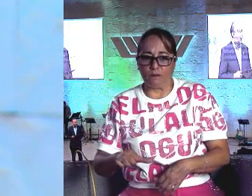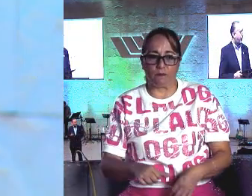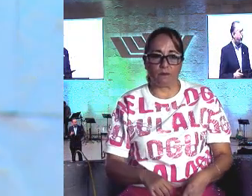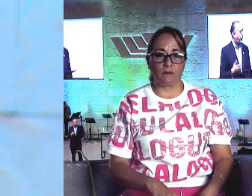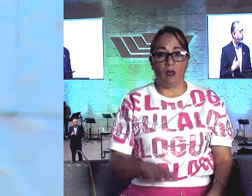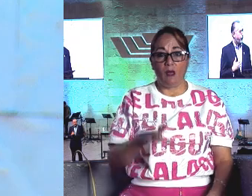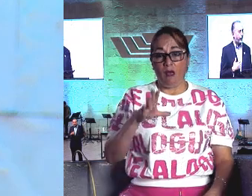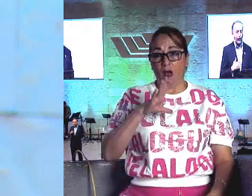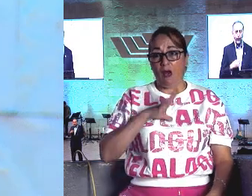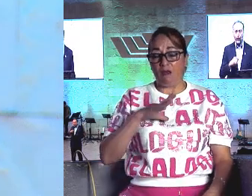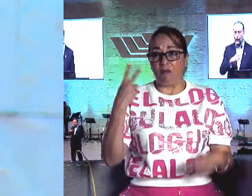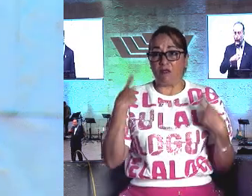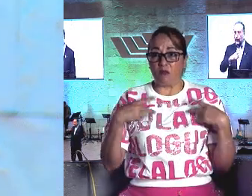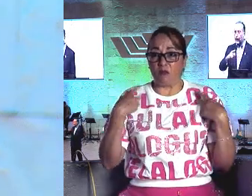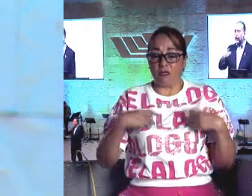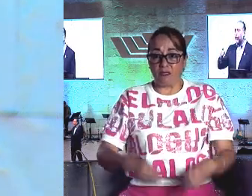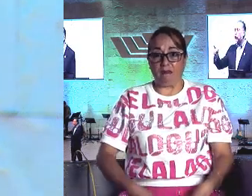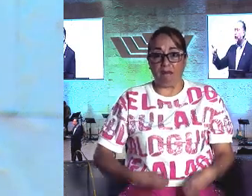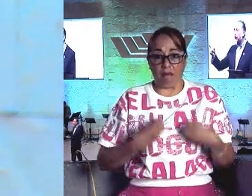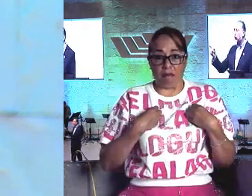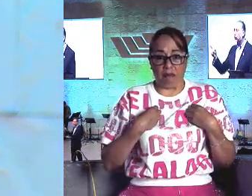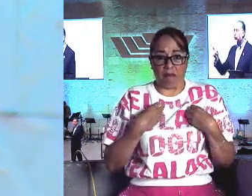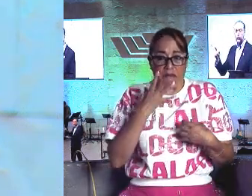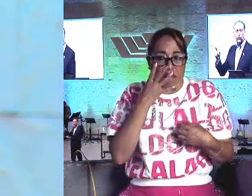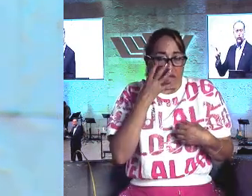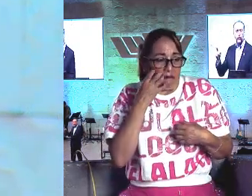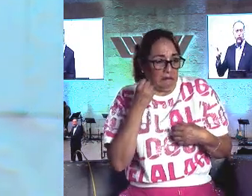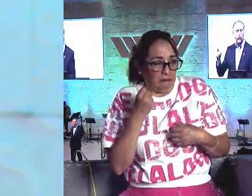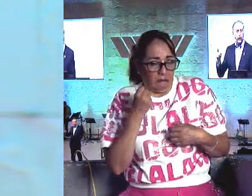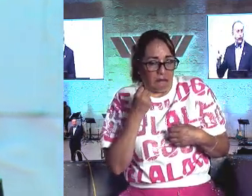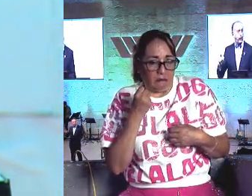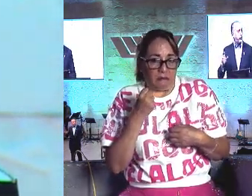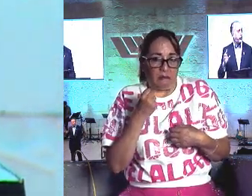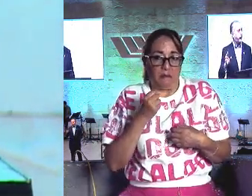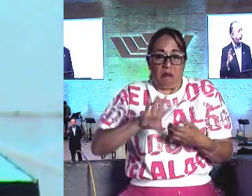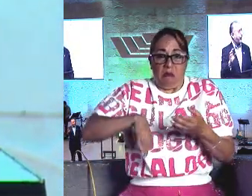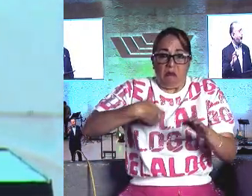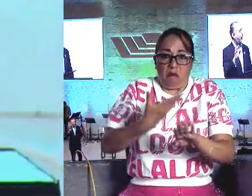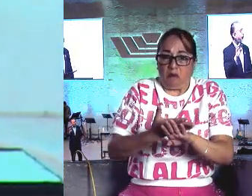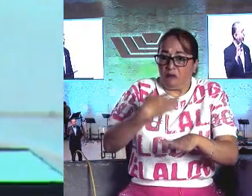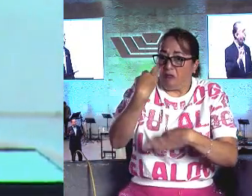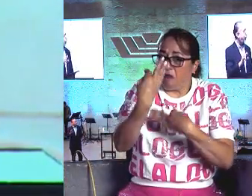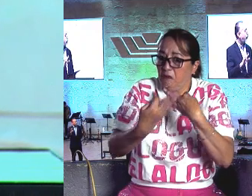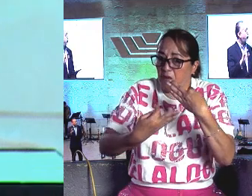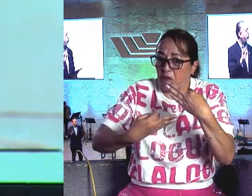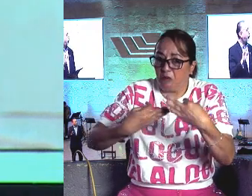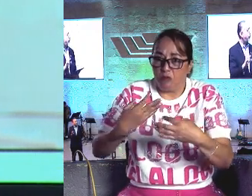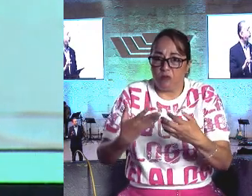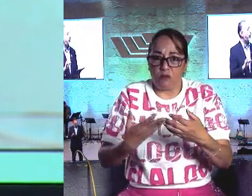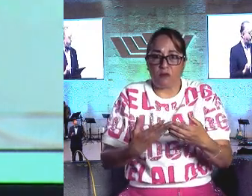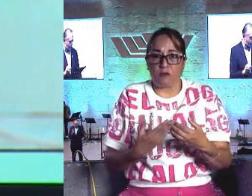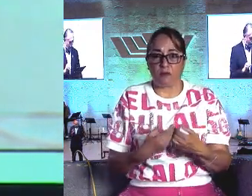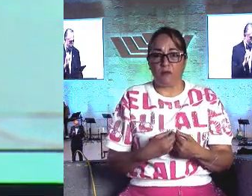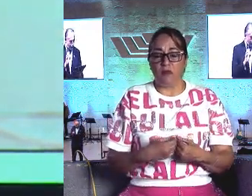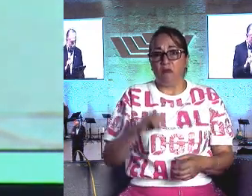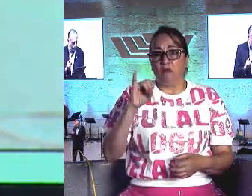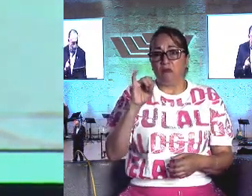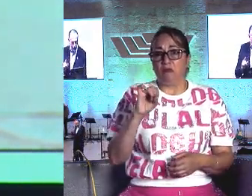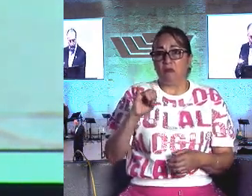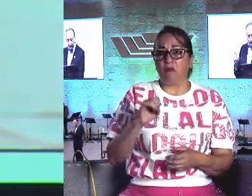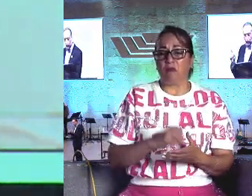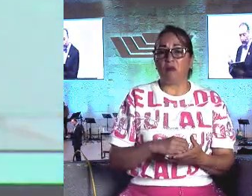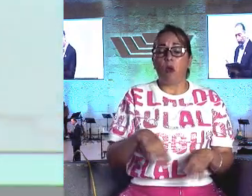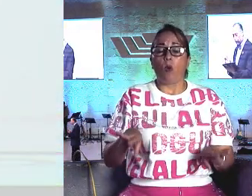Hay gente que vive amargada y la trae contra todos, y ya no busca quién se la hizo, sino quién se la pague. Mira lo que